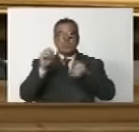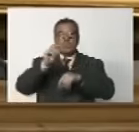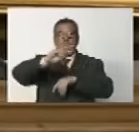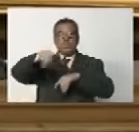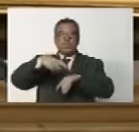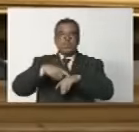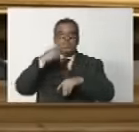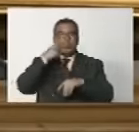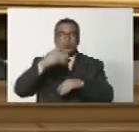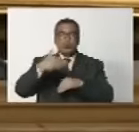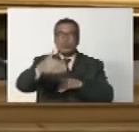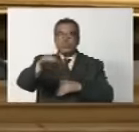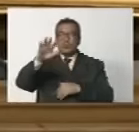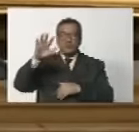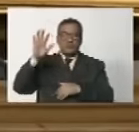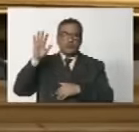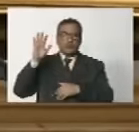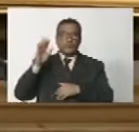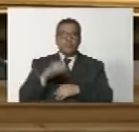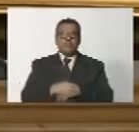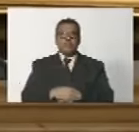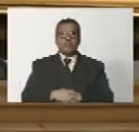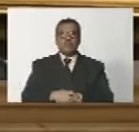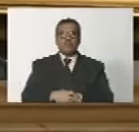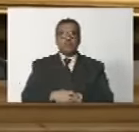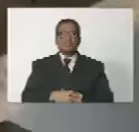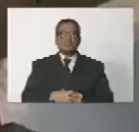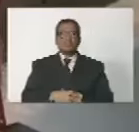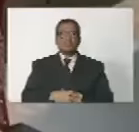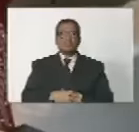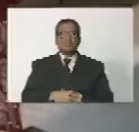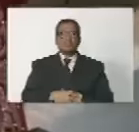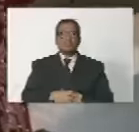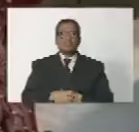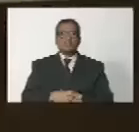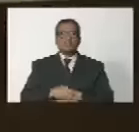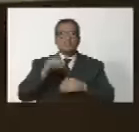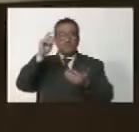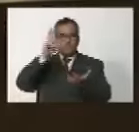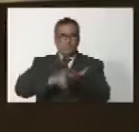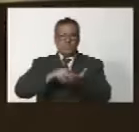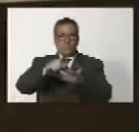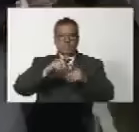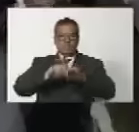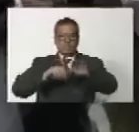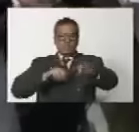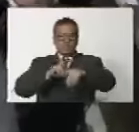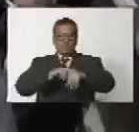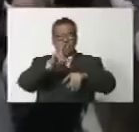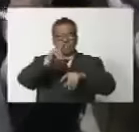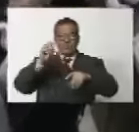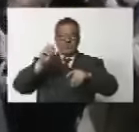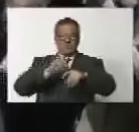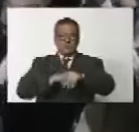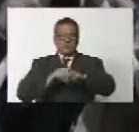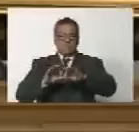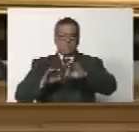Nacional, sírvanse de indicarlo con la señal de costumbre. Queda aprobada la prórroga.